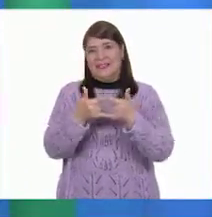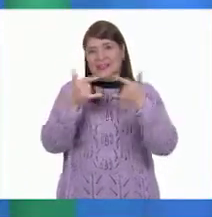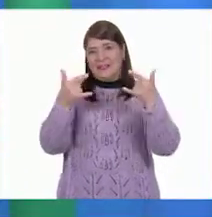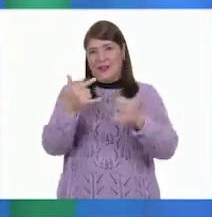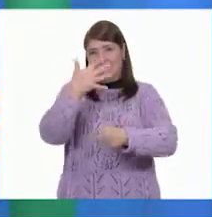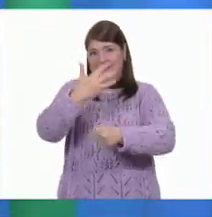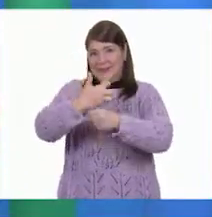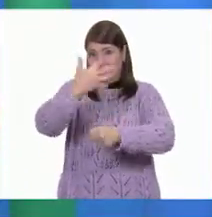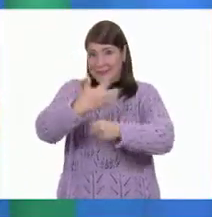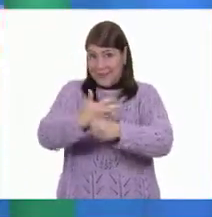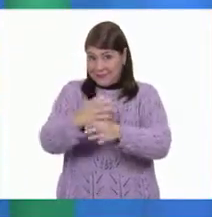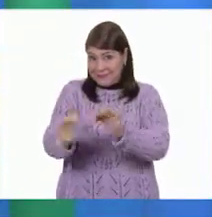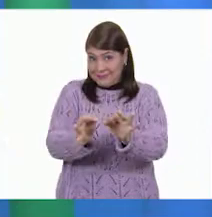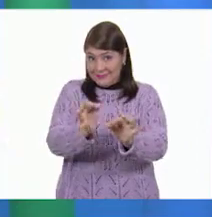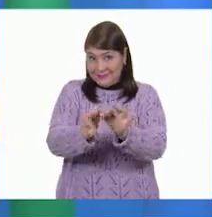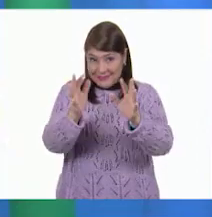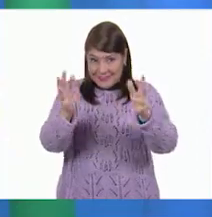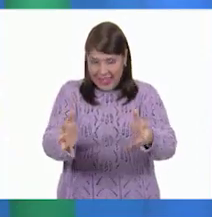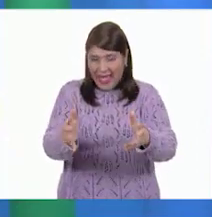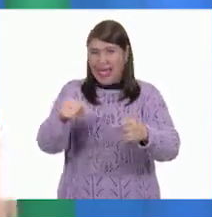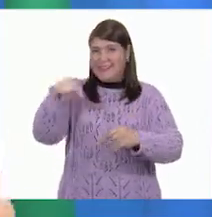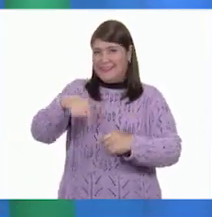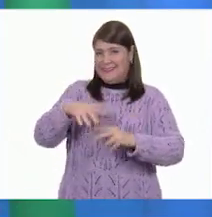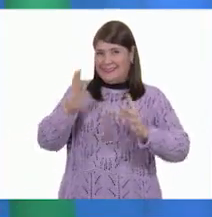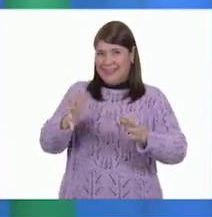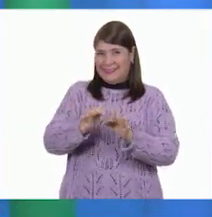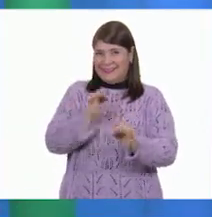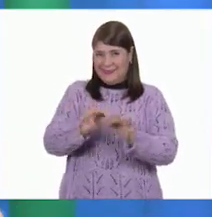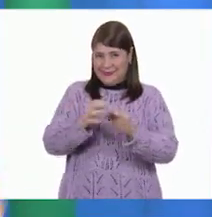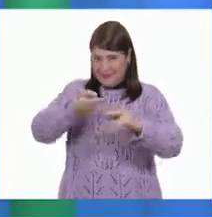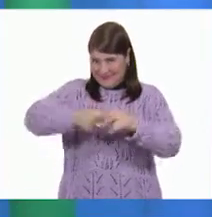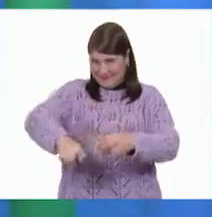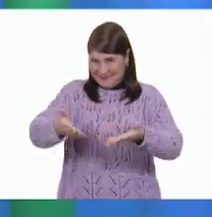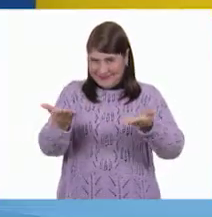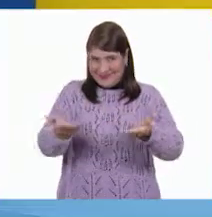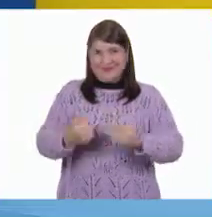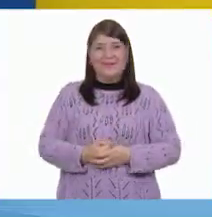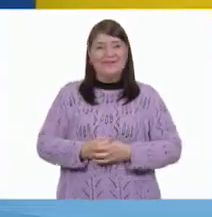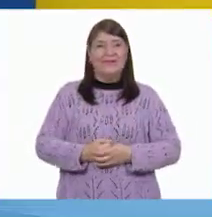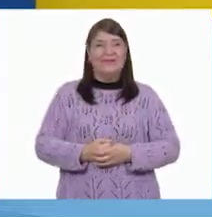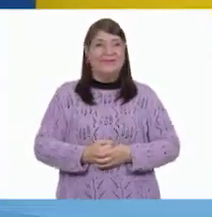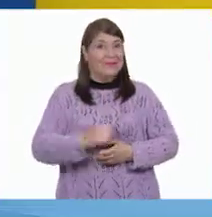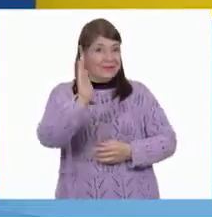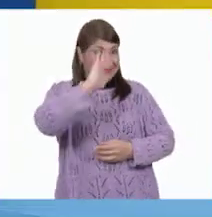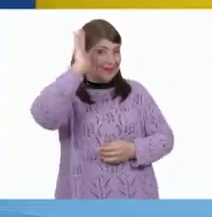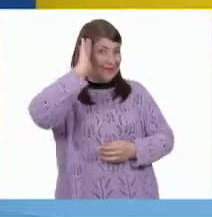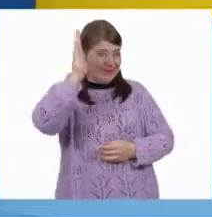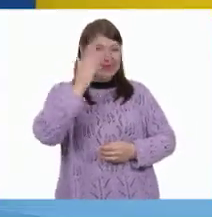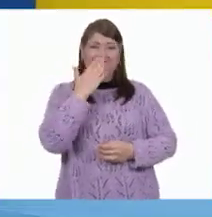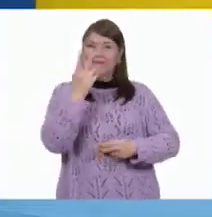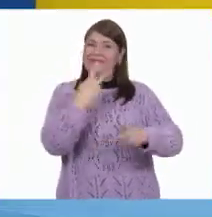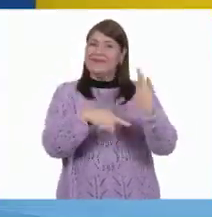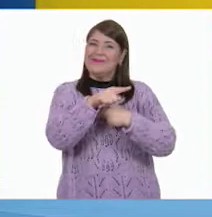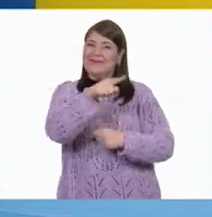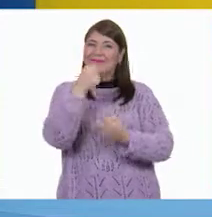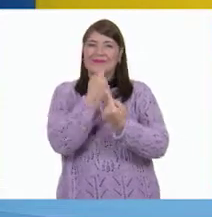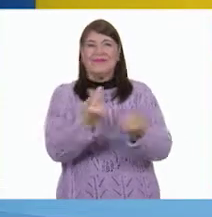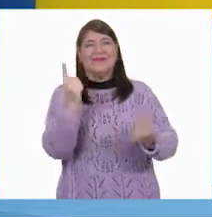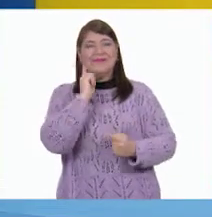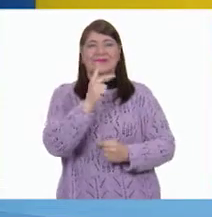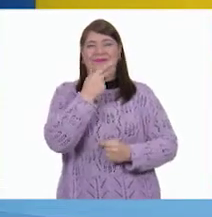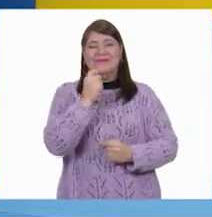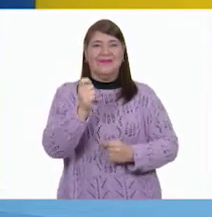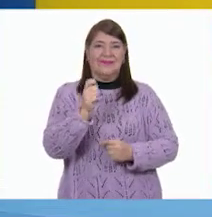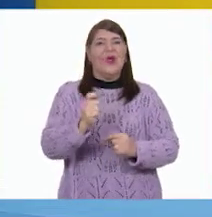grado. ¿Están listos? Aquí ya estamos listos. ¡Comenzamos! Hola, bienvenidas y bienvenidos a una